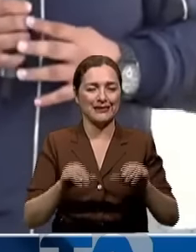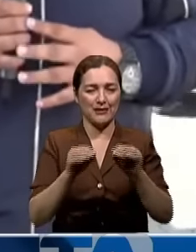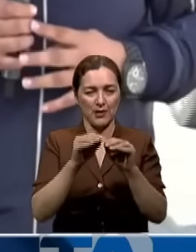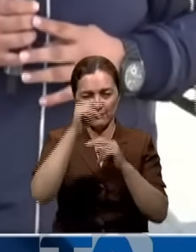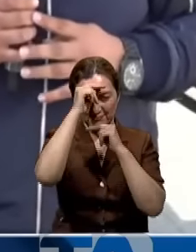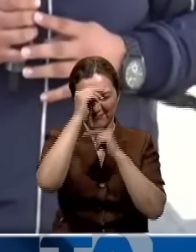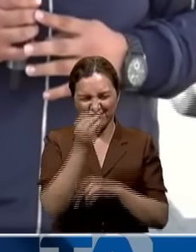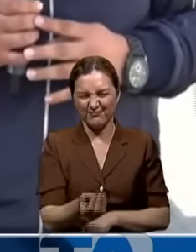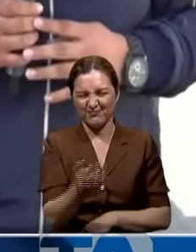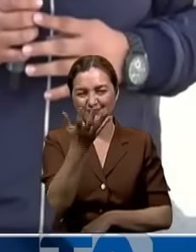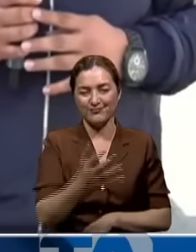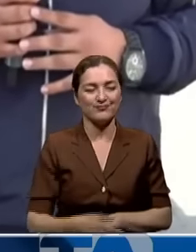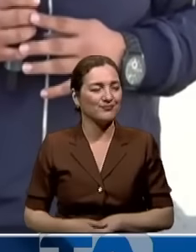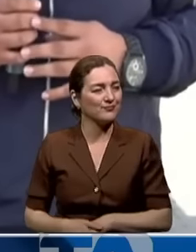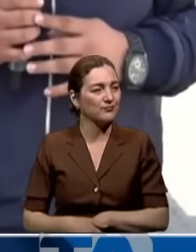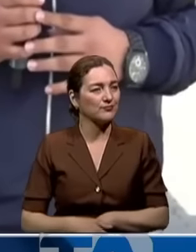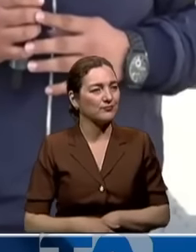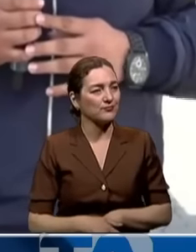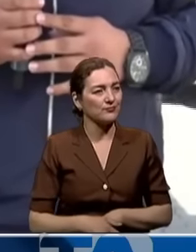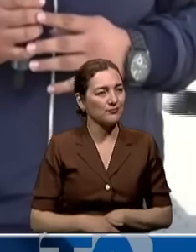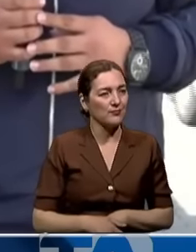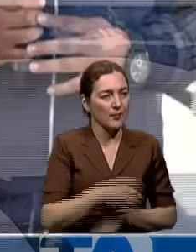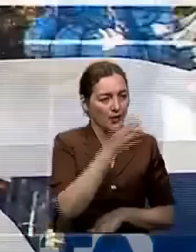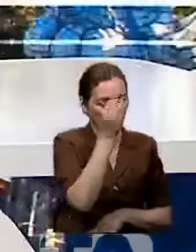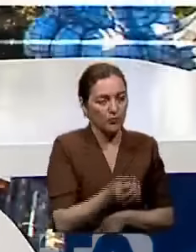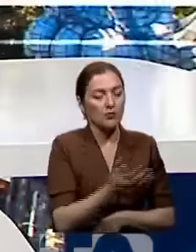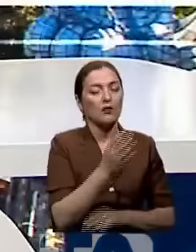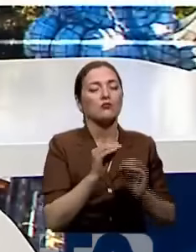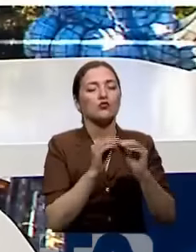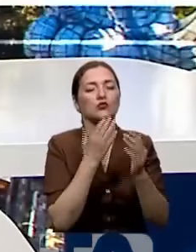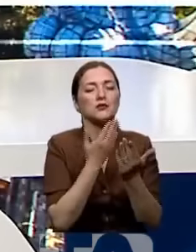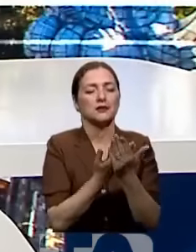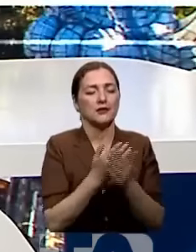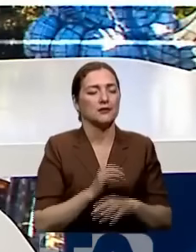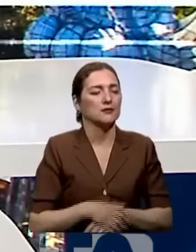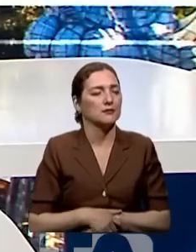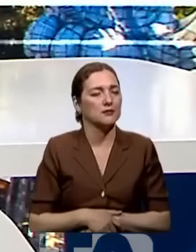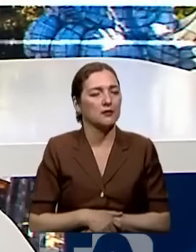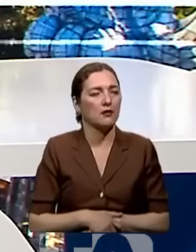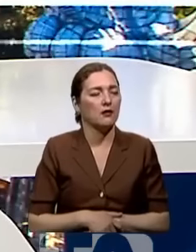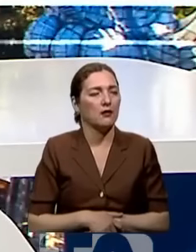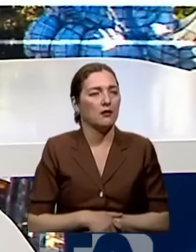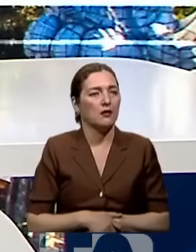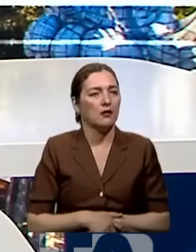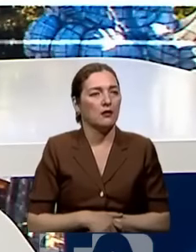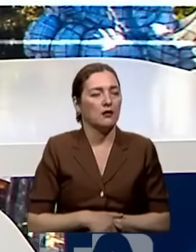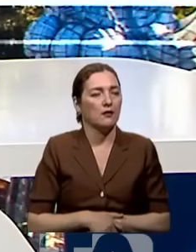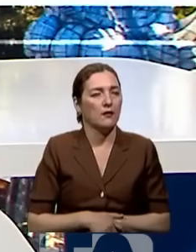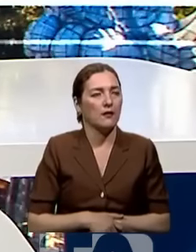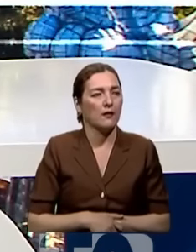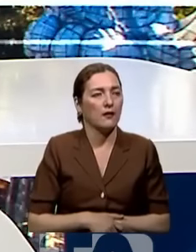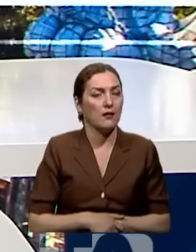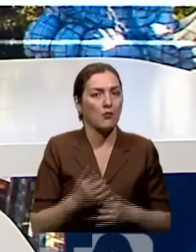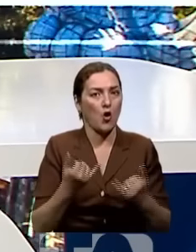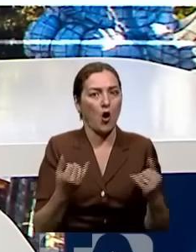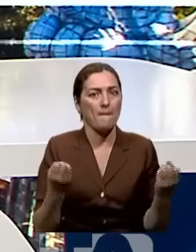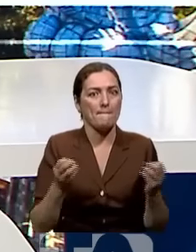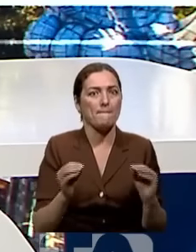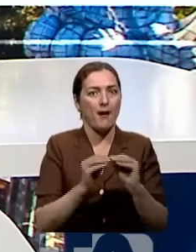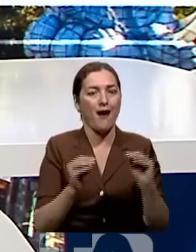estudios. Muy buenos días. Buenos días, Gustavo. Muchas gracias por ese reporte desde Calderón. Y ahora les queremos contar que aumenta la afluencia